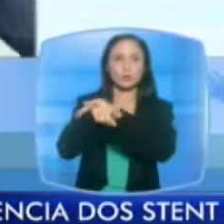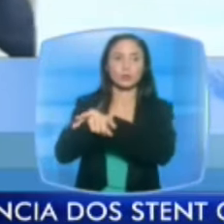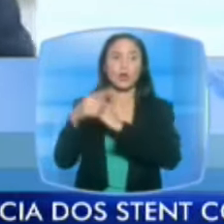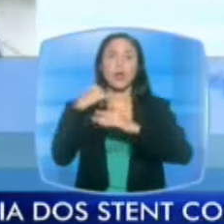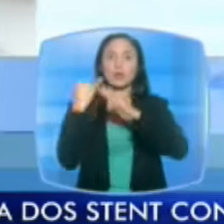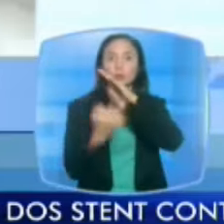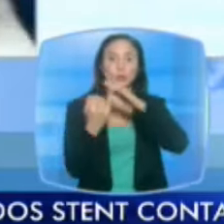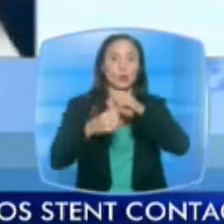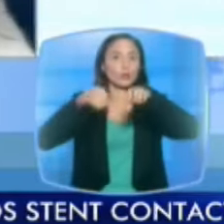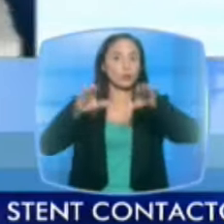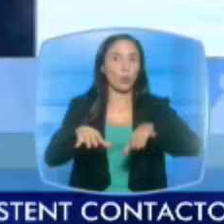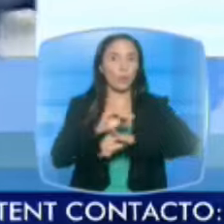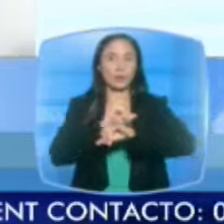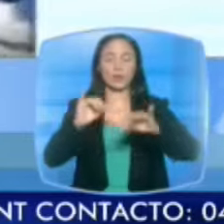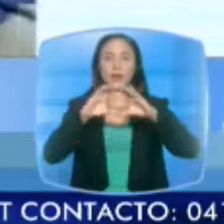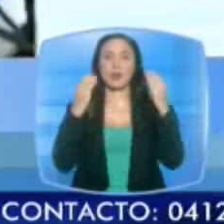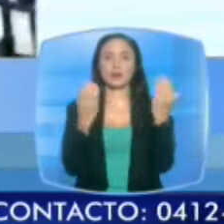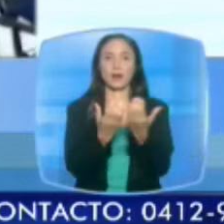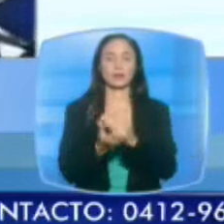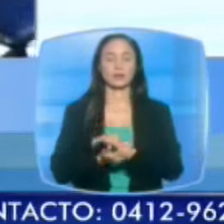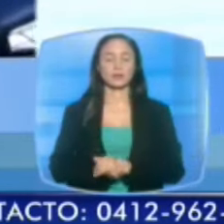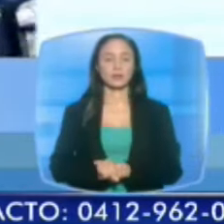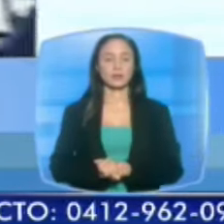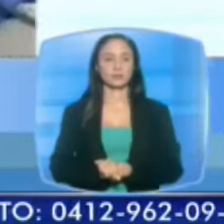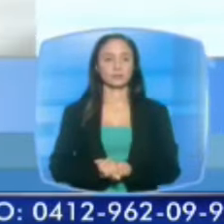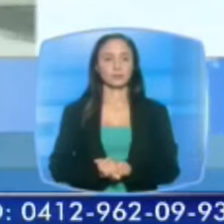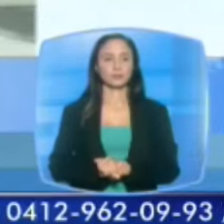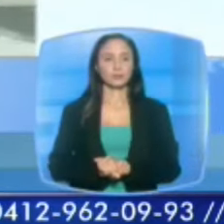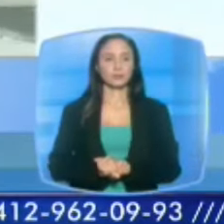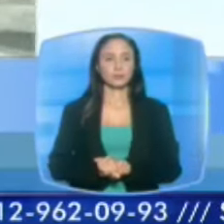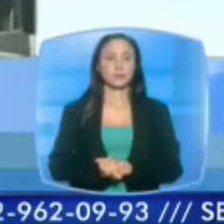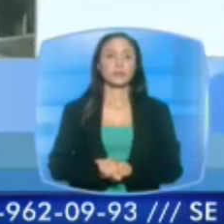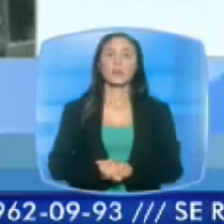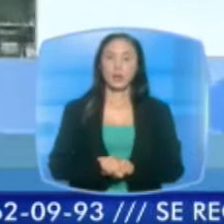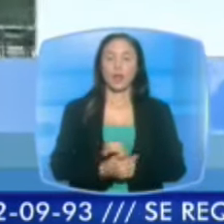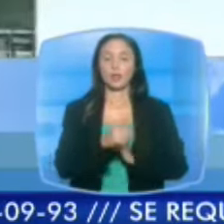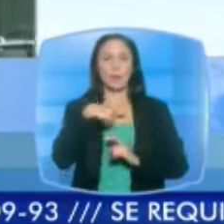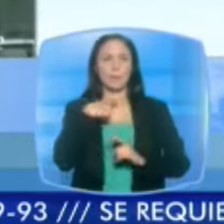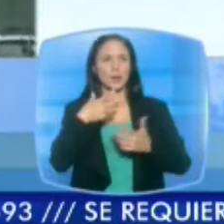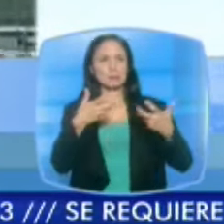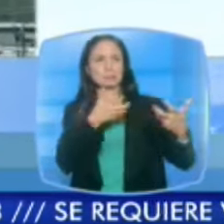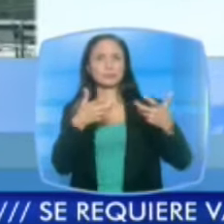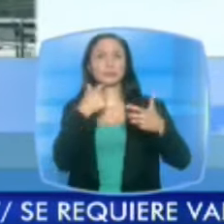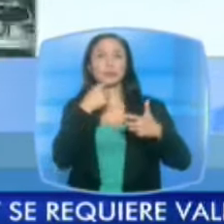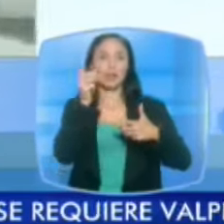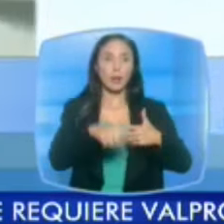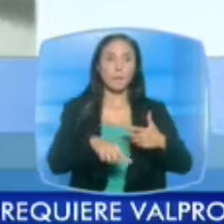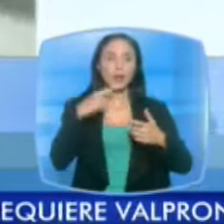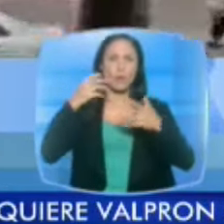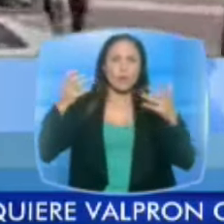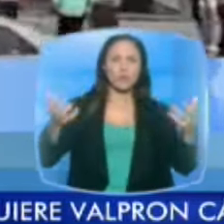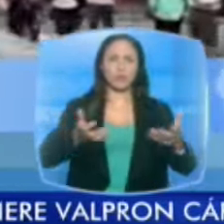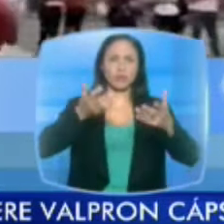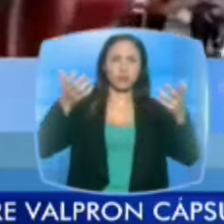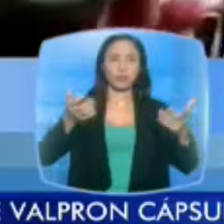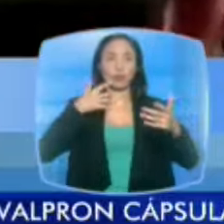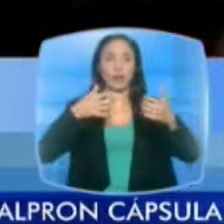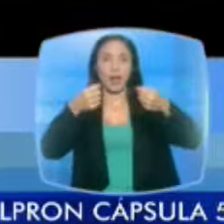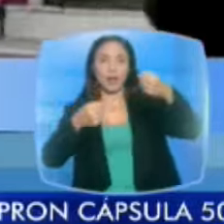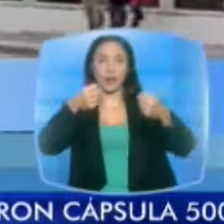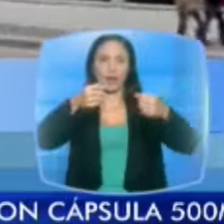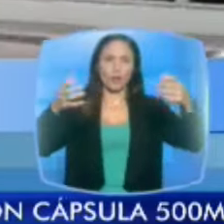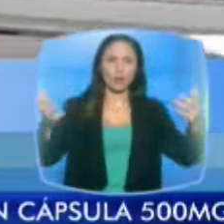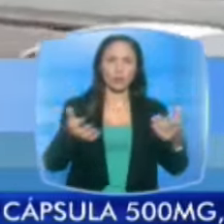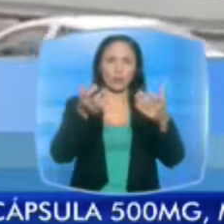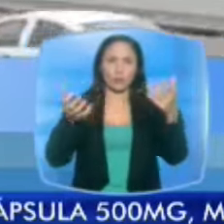suspendió indefinidamente todas las actividades en sus instalaciones. Durante el conflicto también se registraron incendios de vehículos en varias partes